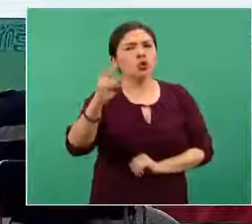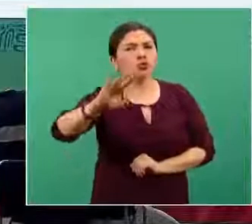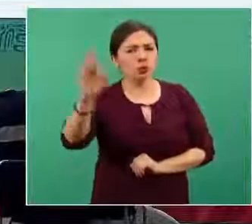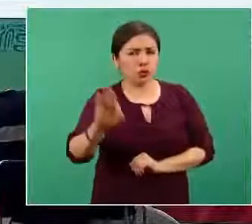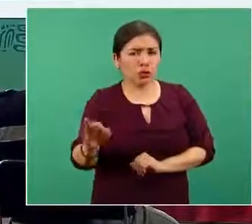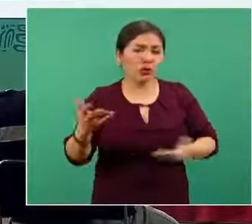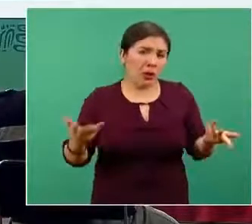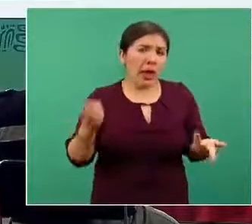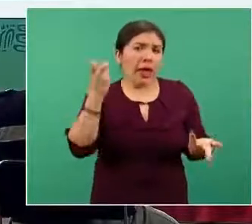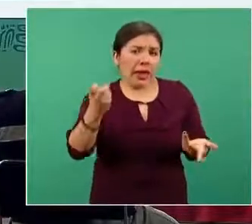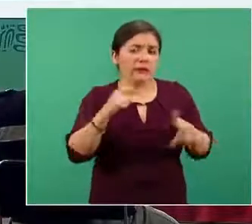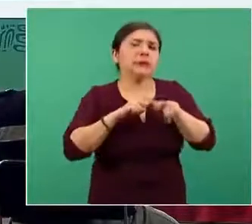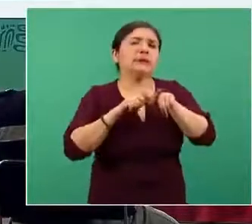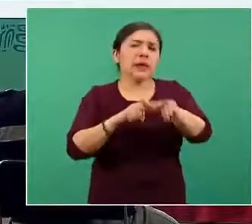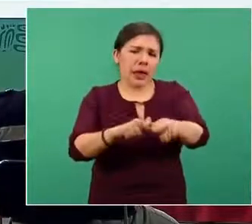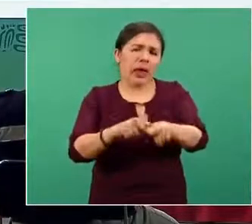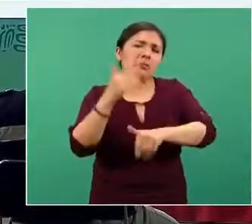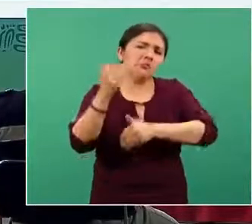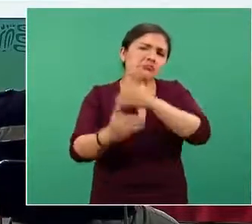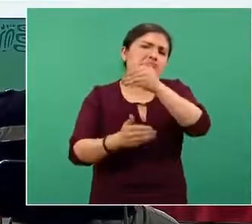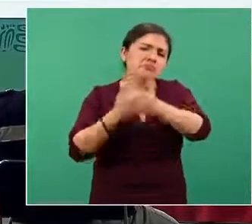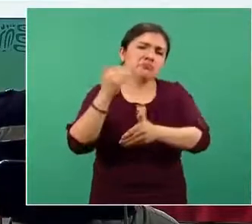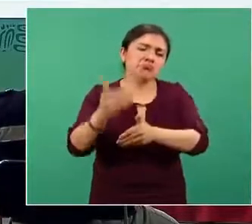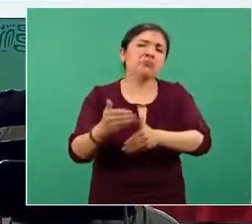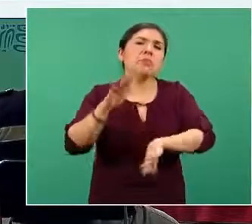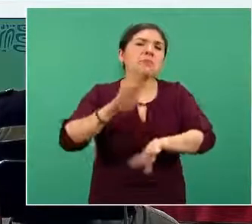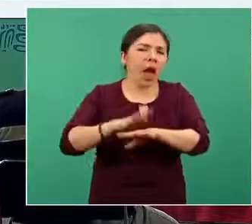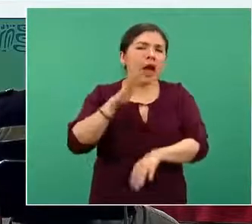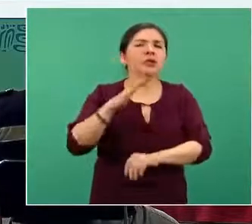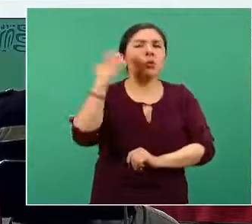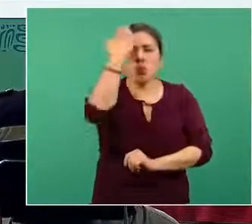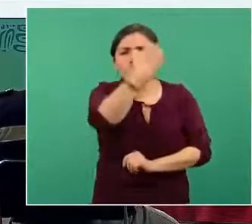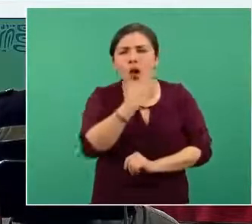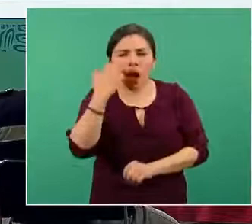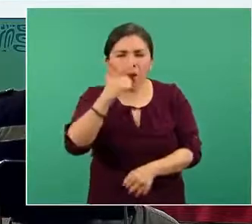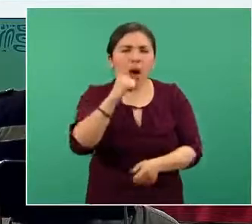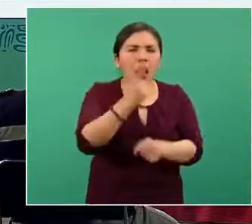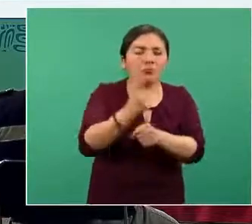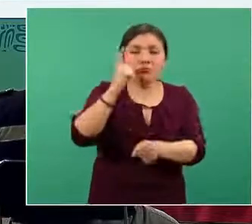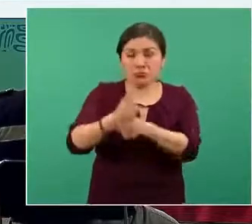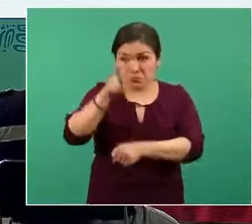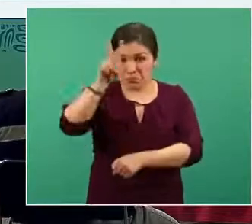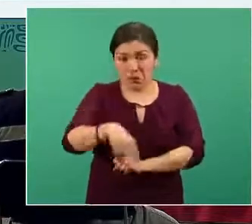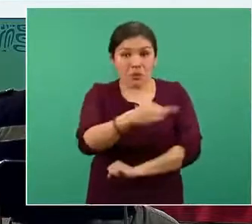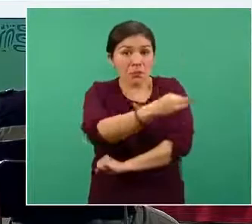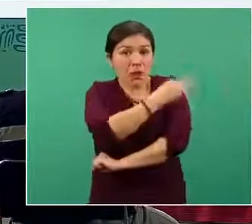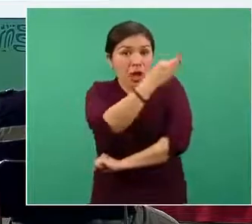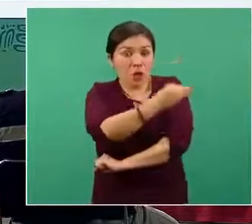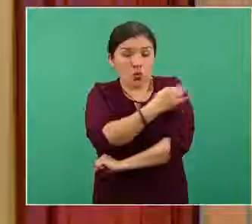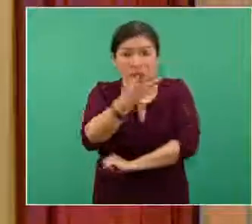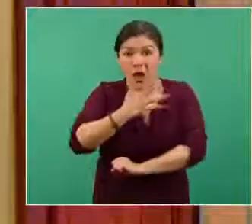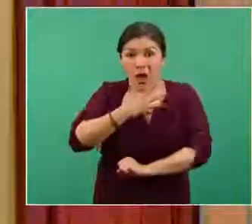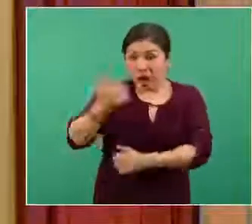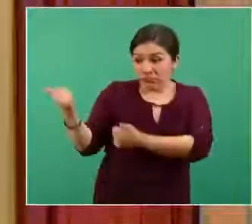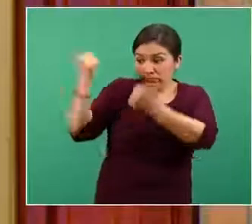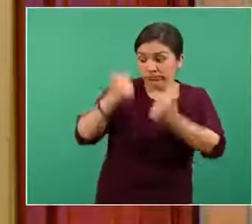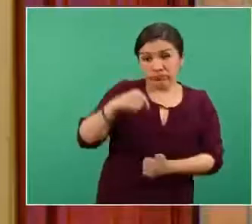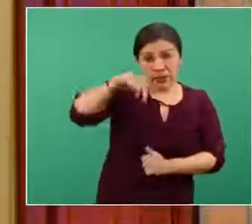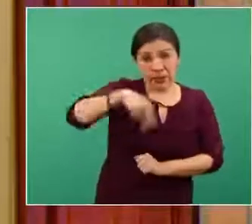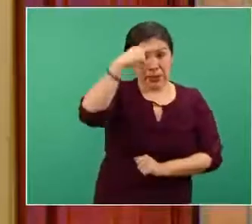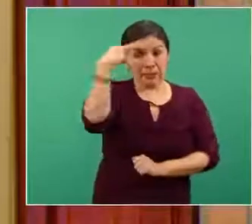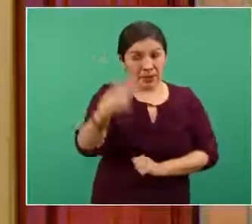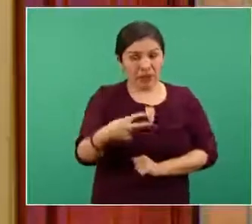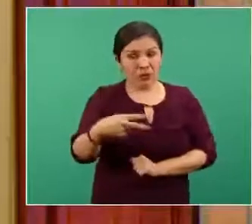0.2%, y pues bueno, esto sigue obviamente contribuyendo a evidenciar que las vacunas con las que se cuenta en México, que se están